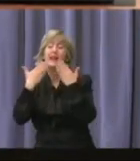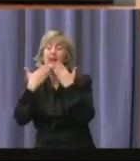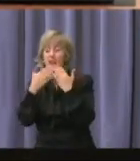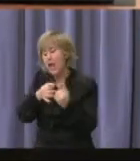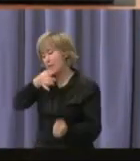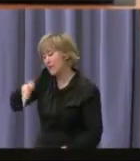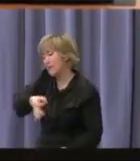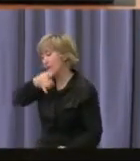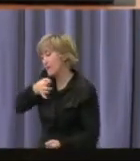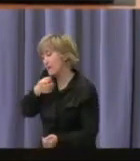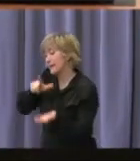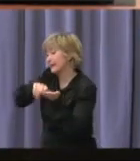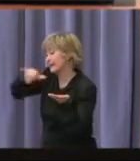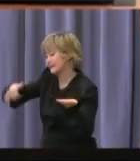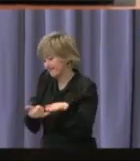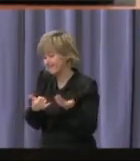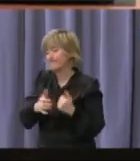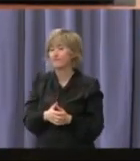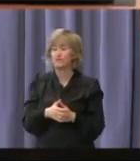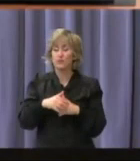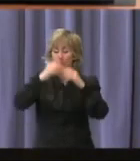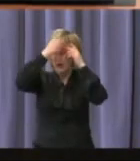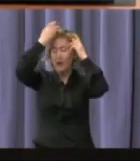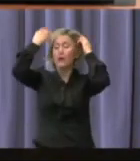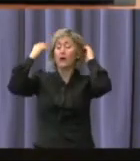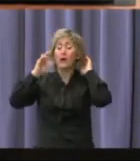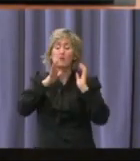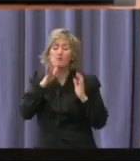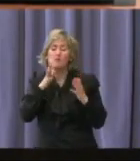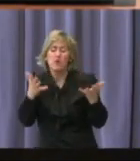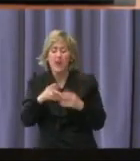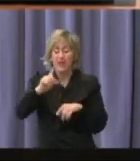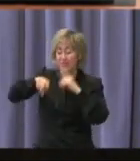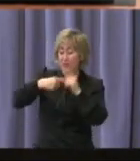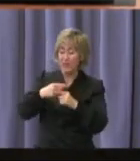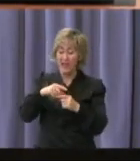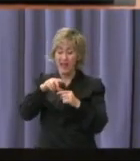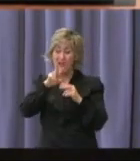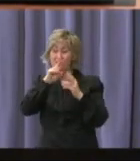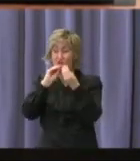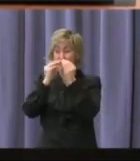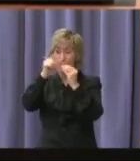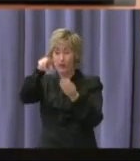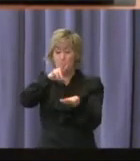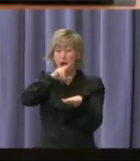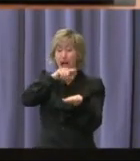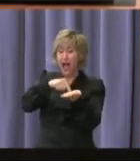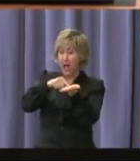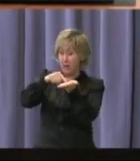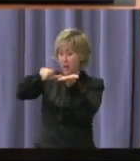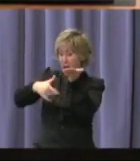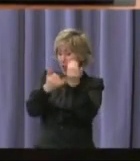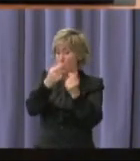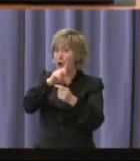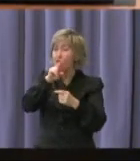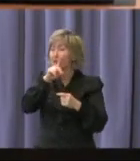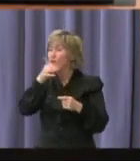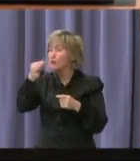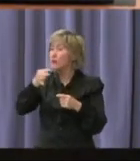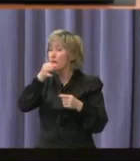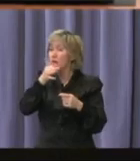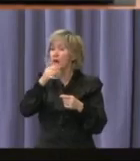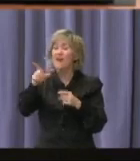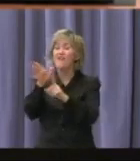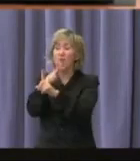el último apartado es porque a través del lenguaje se ejerce violencia. Una violencia que puede ser más sutil o